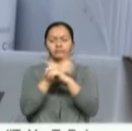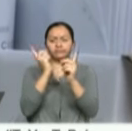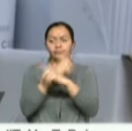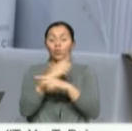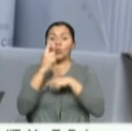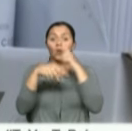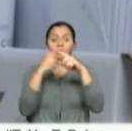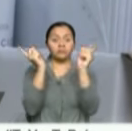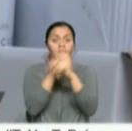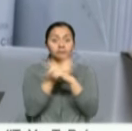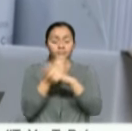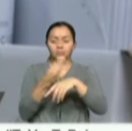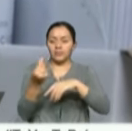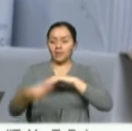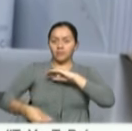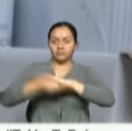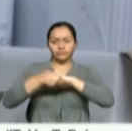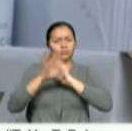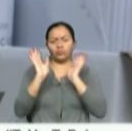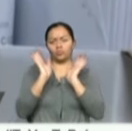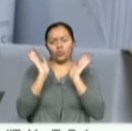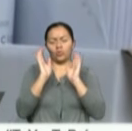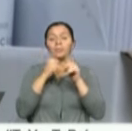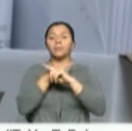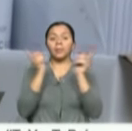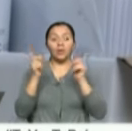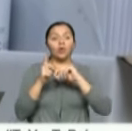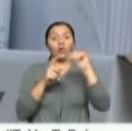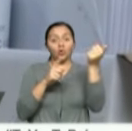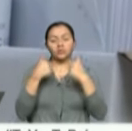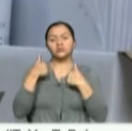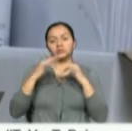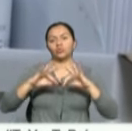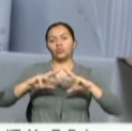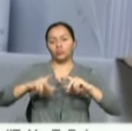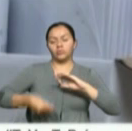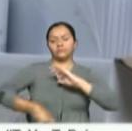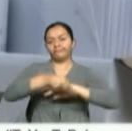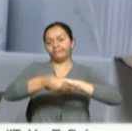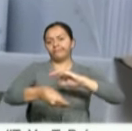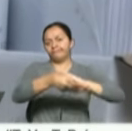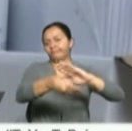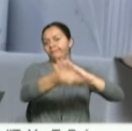pases permanente, tanto a oficiales como a clases,